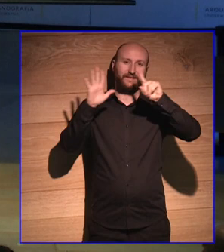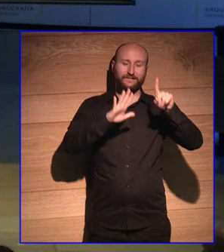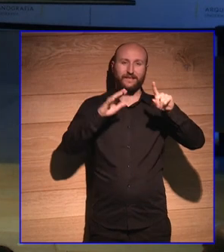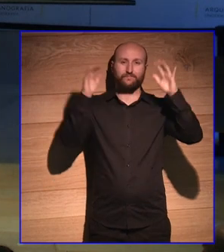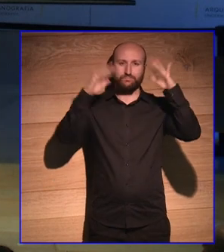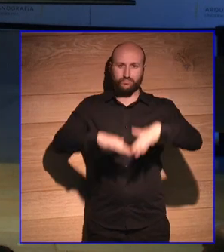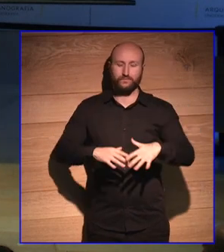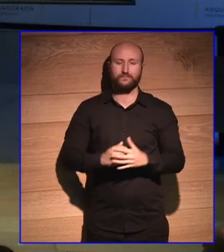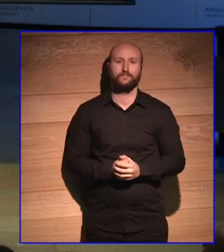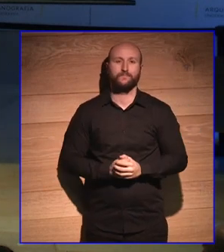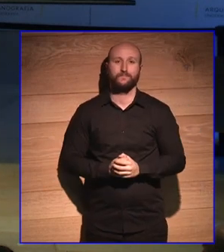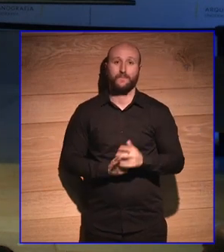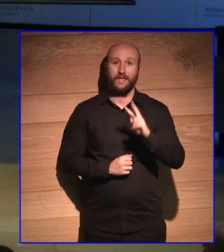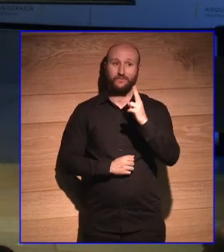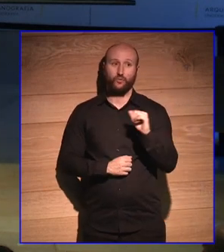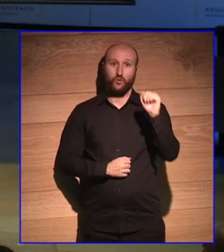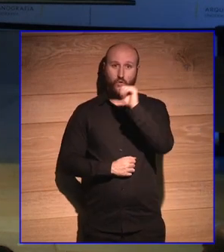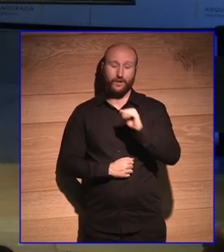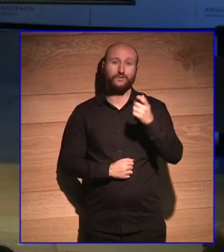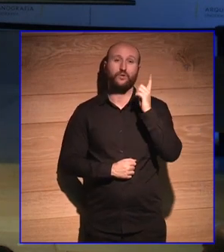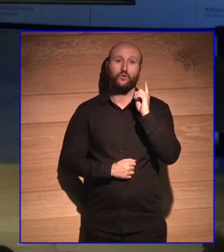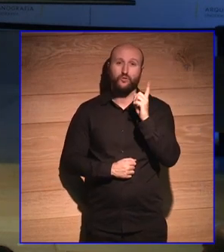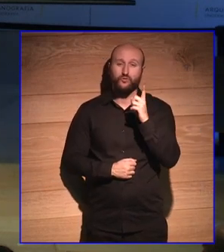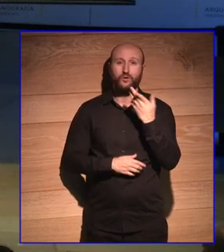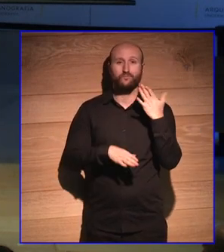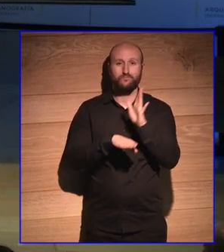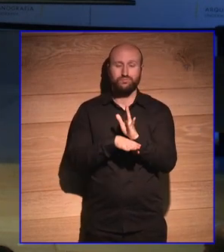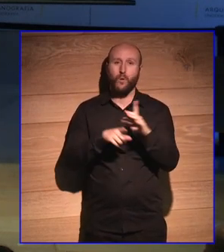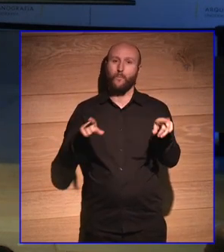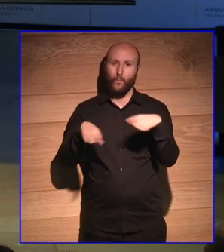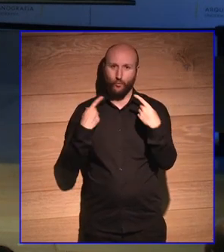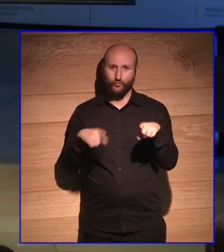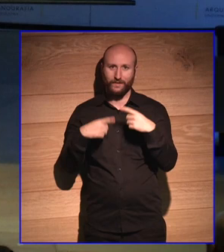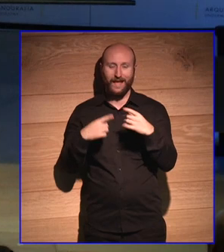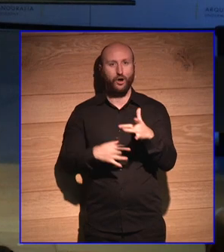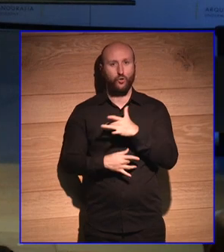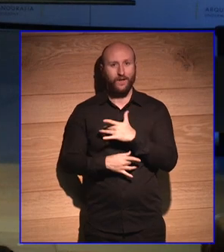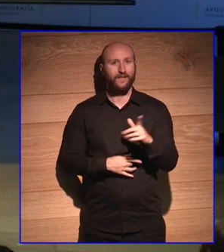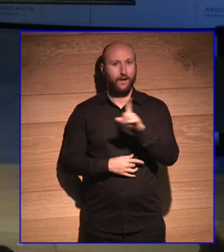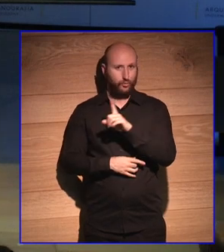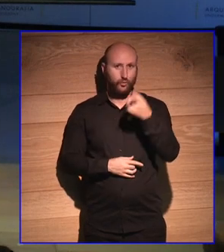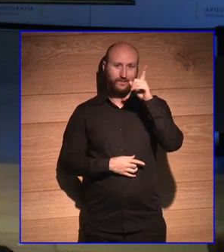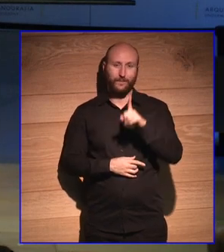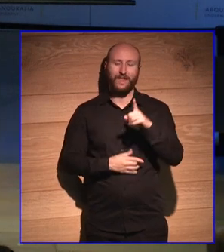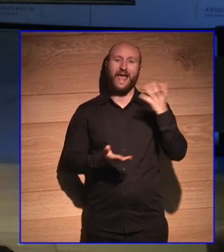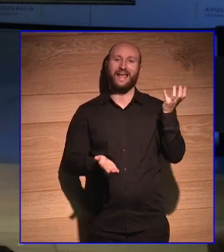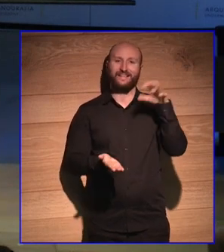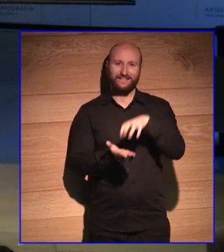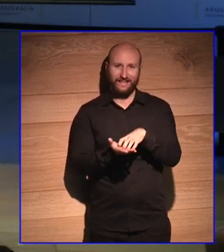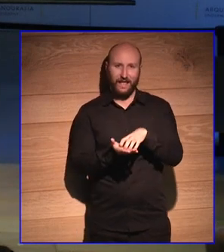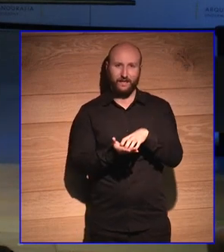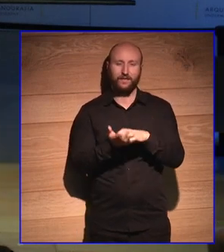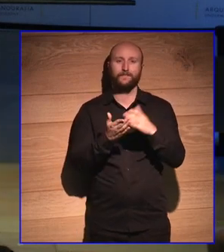este segundo concierto no sólo se estrenó la nueva obra de maría de pablos sonata romántica sino que también se interpretó castilla el poema sinfónico